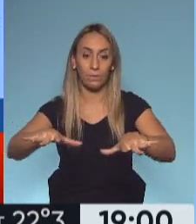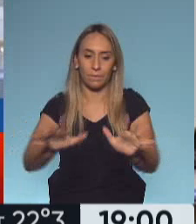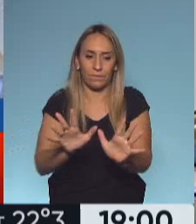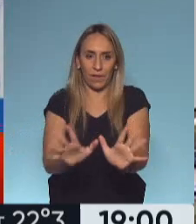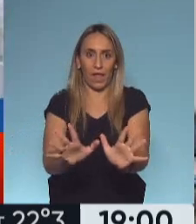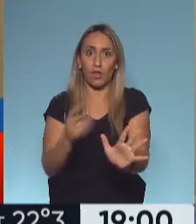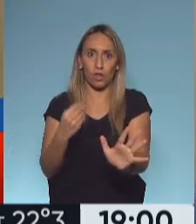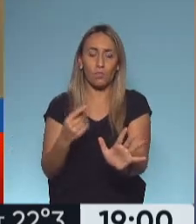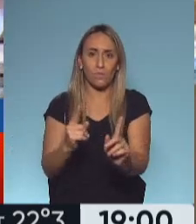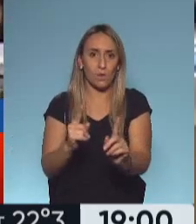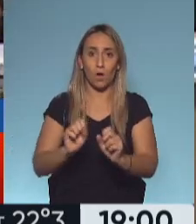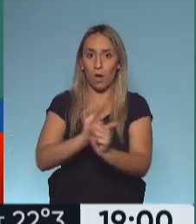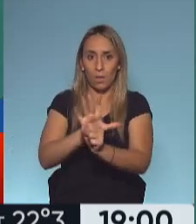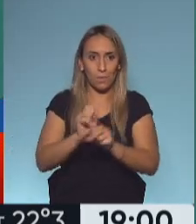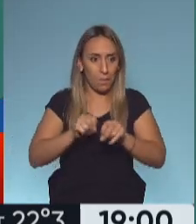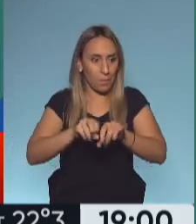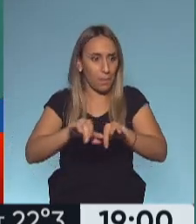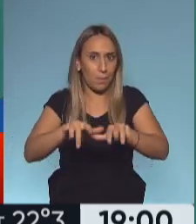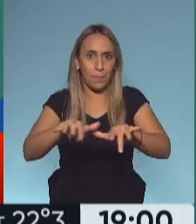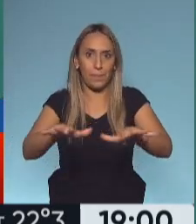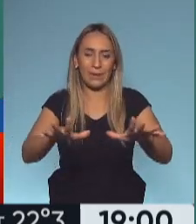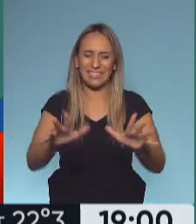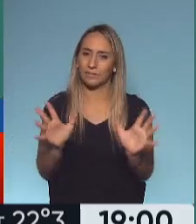de COVID-19.